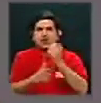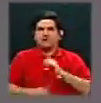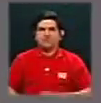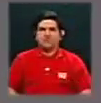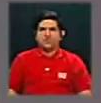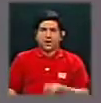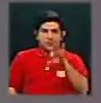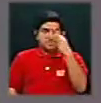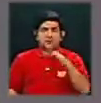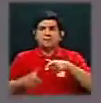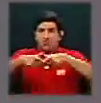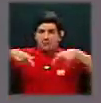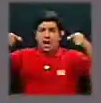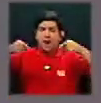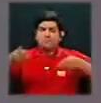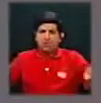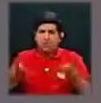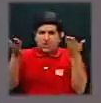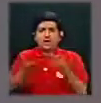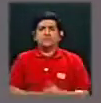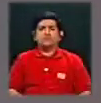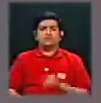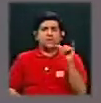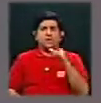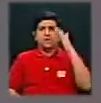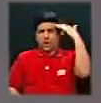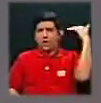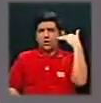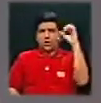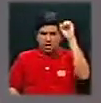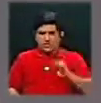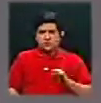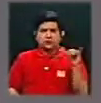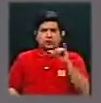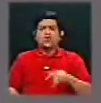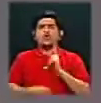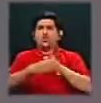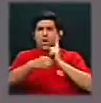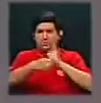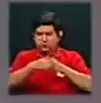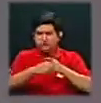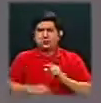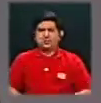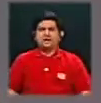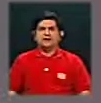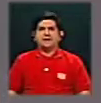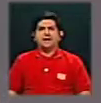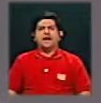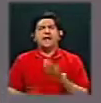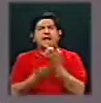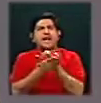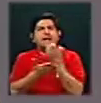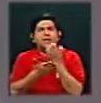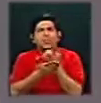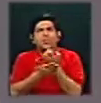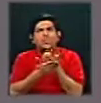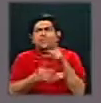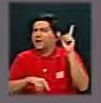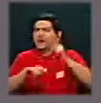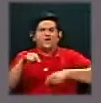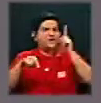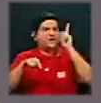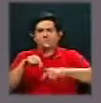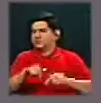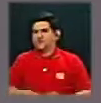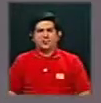Así impulsó Japón su desarrollo, así lo impulsó Corea del Sur, así Brasil. Lo está haciendo China. La economía no se puede